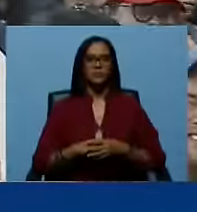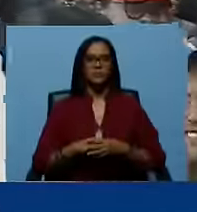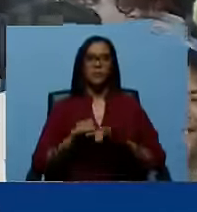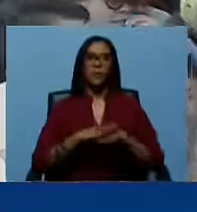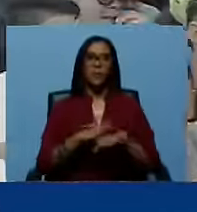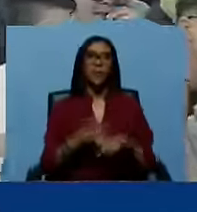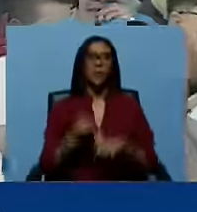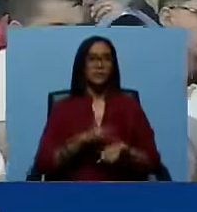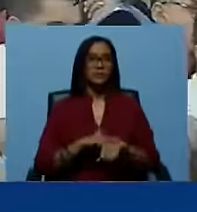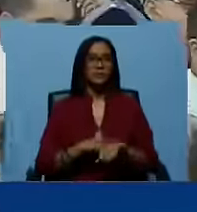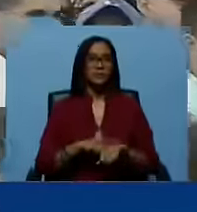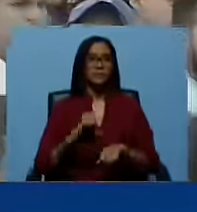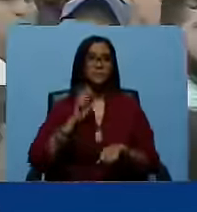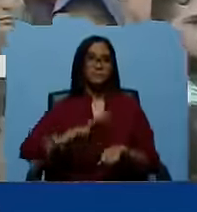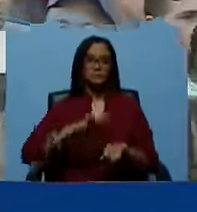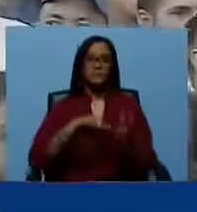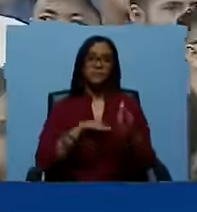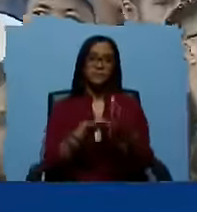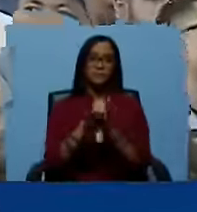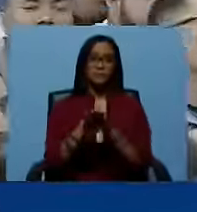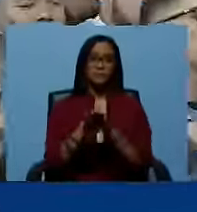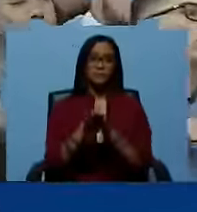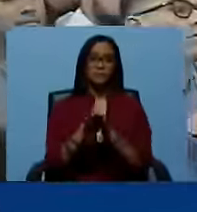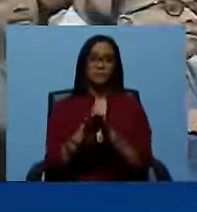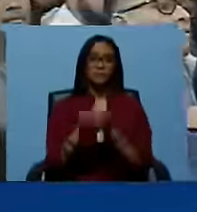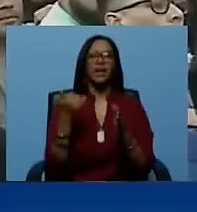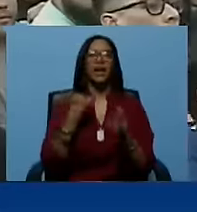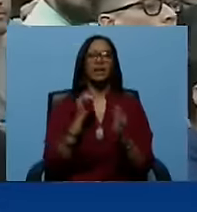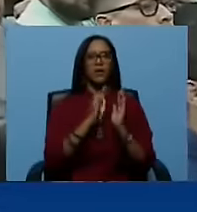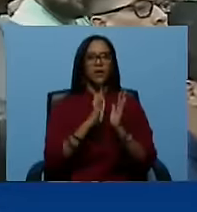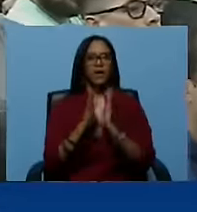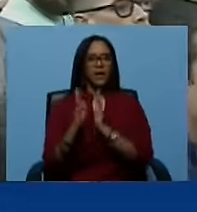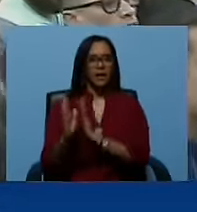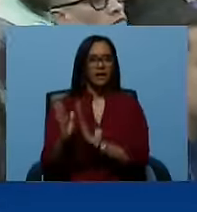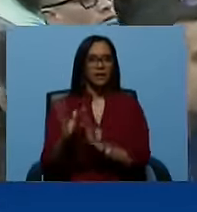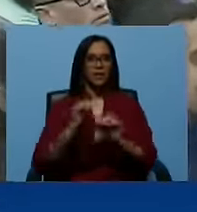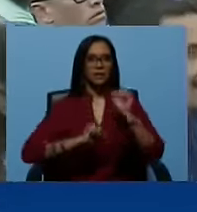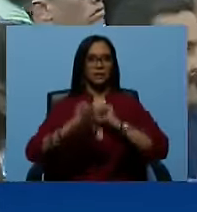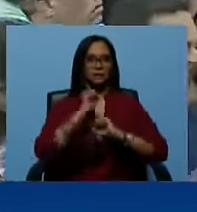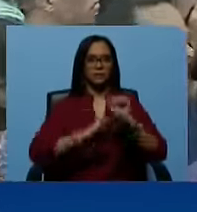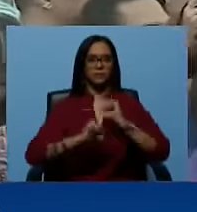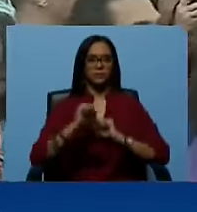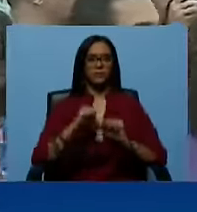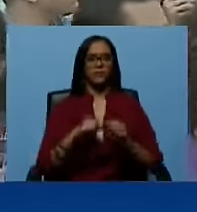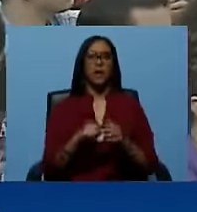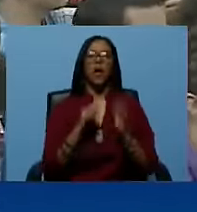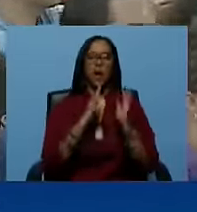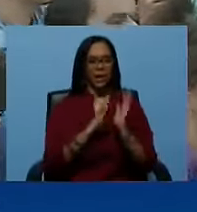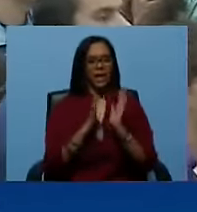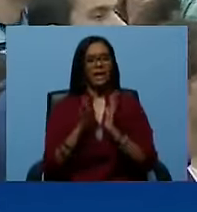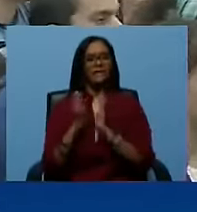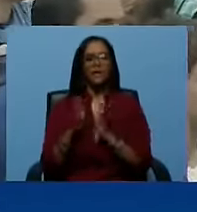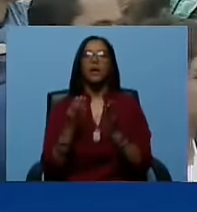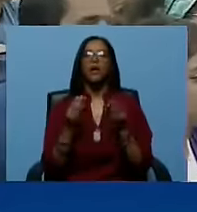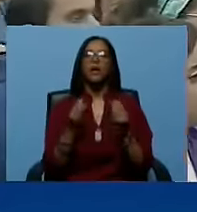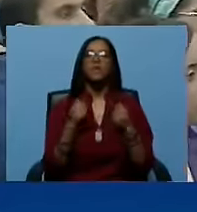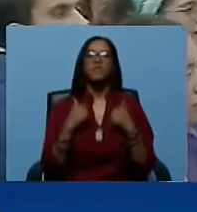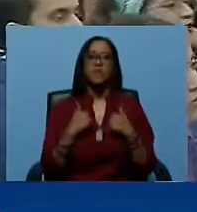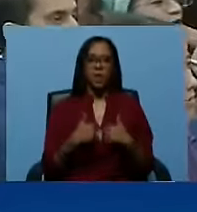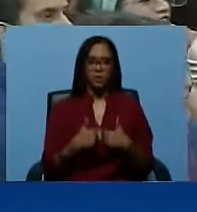Porque en los tiempos que se están desarrollando hay que organizar la vanguardia, organizarla muy bien,